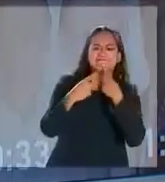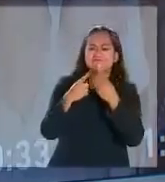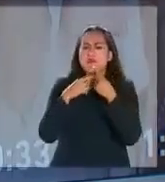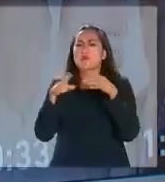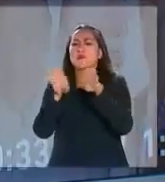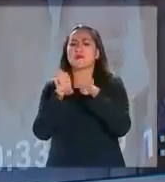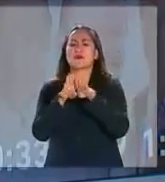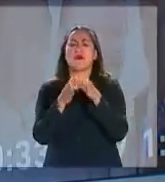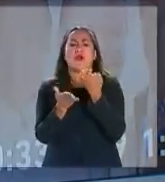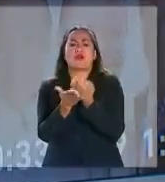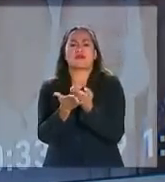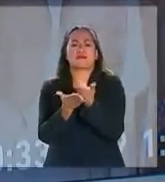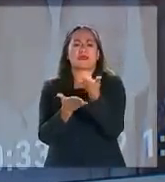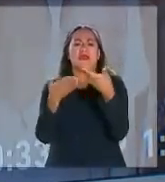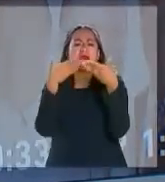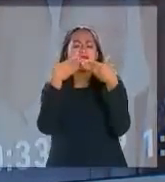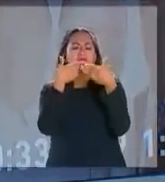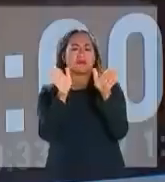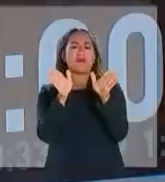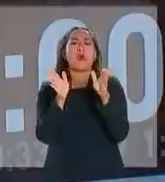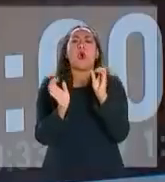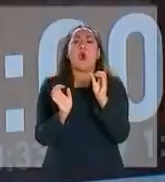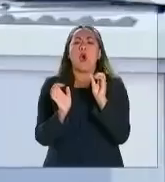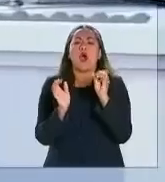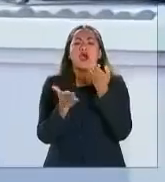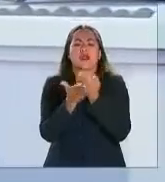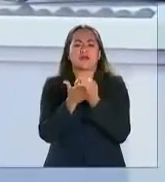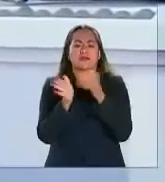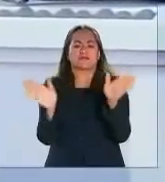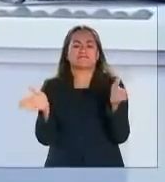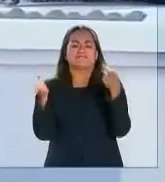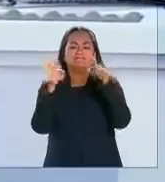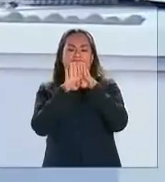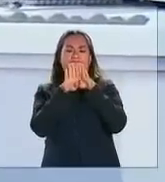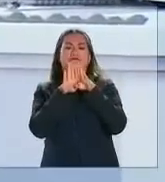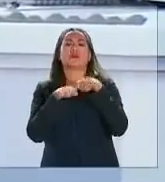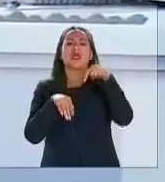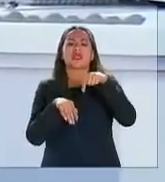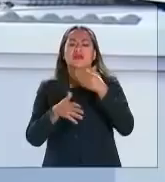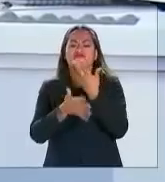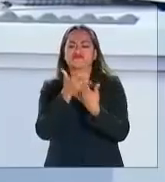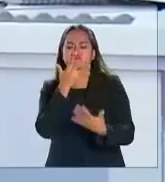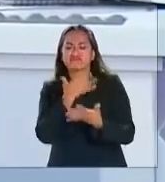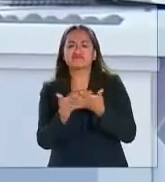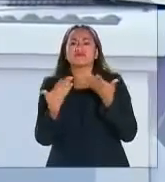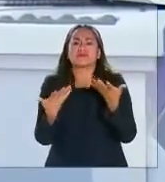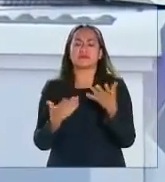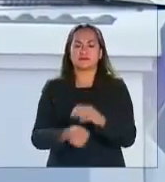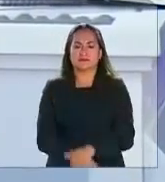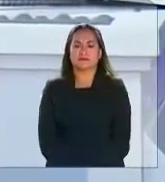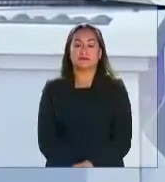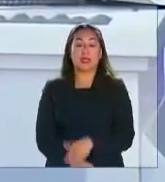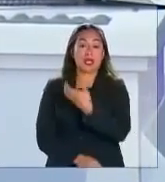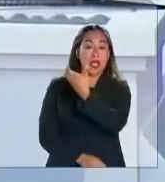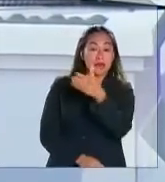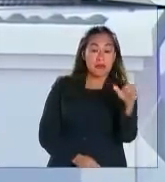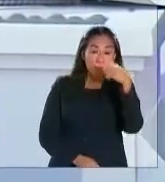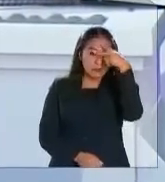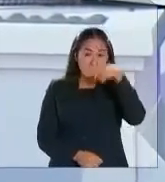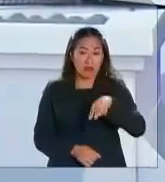economías que protegen su producción hay que potenciar el campo mexicano que es está totalmente desprotegido